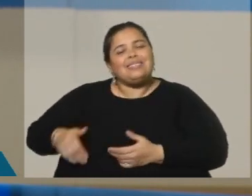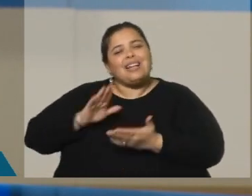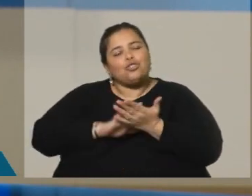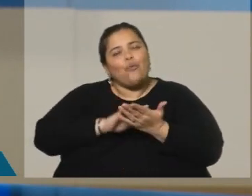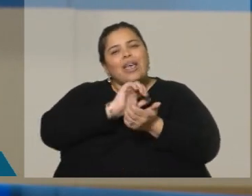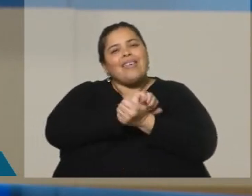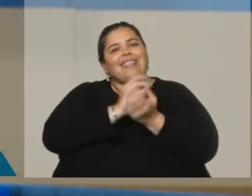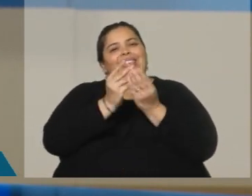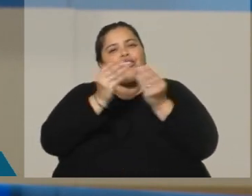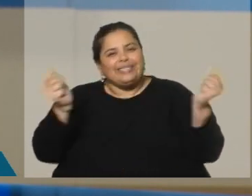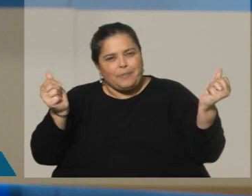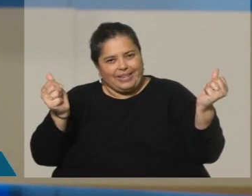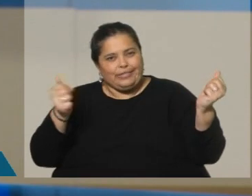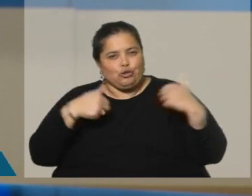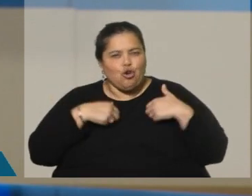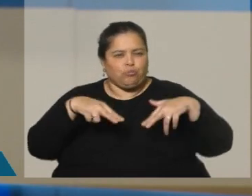desaparecidos utilizar